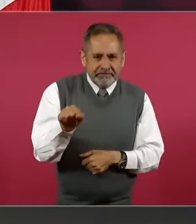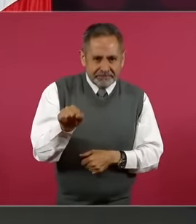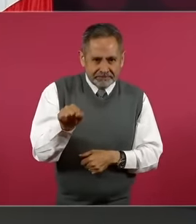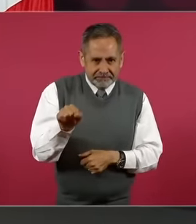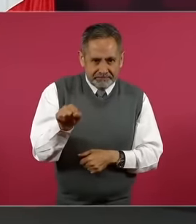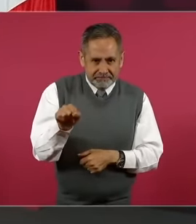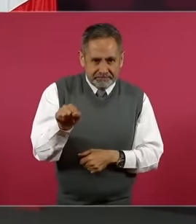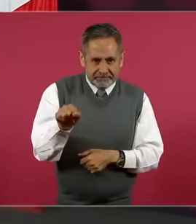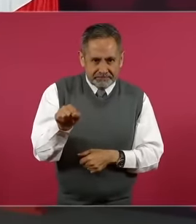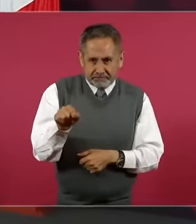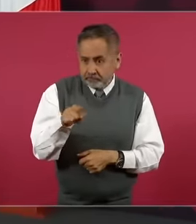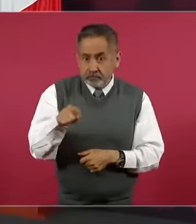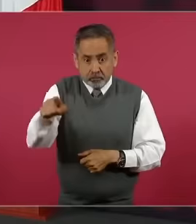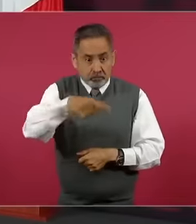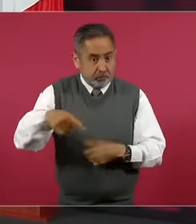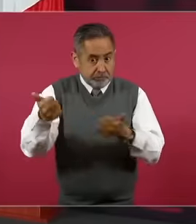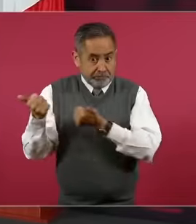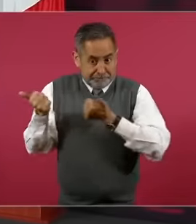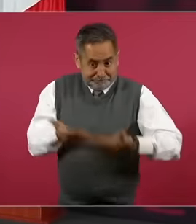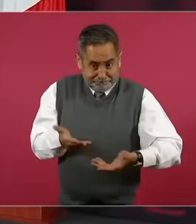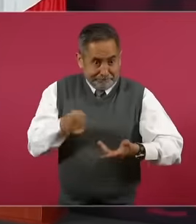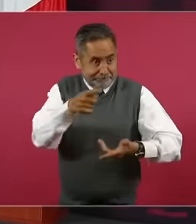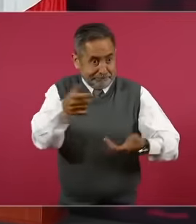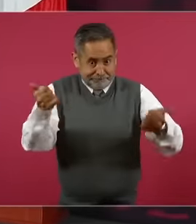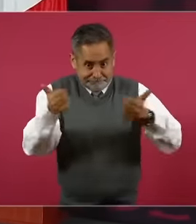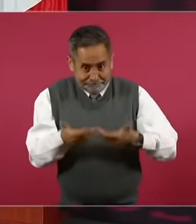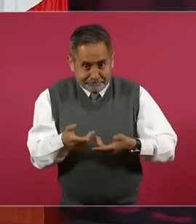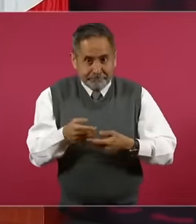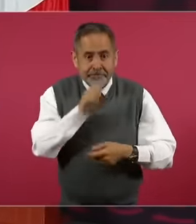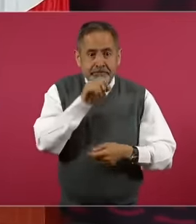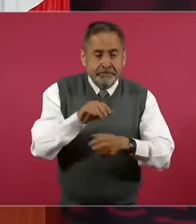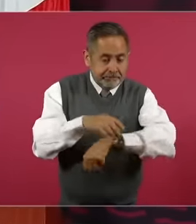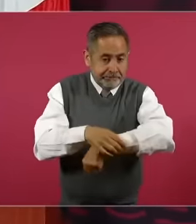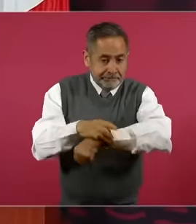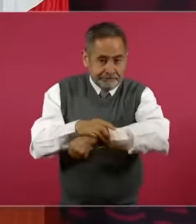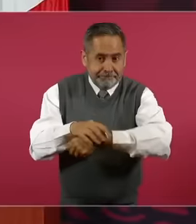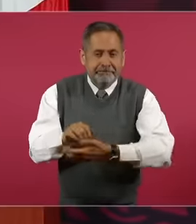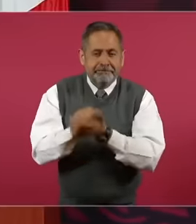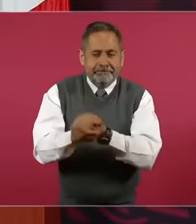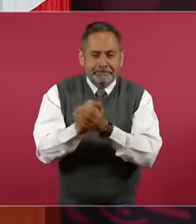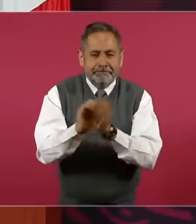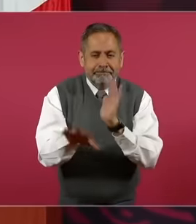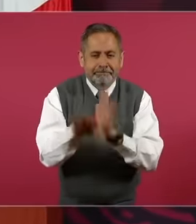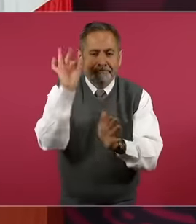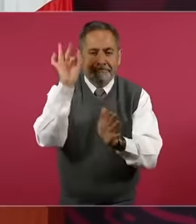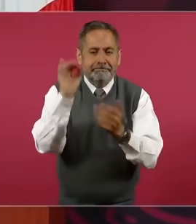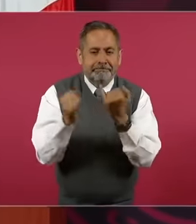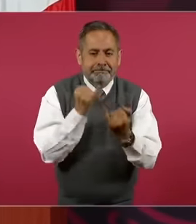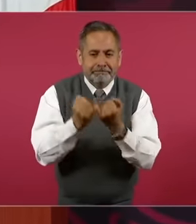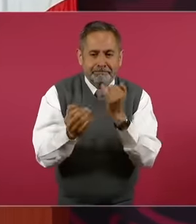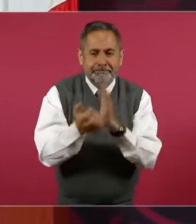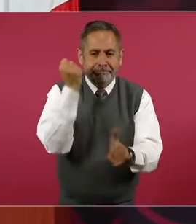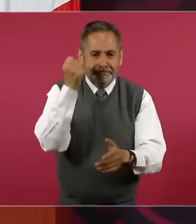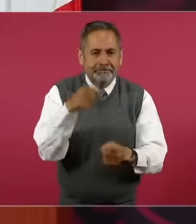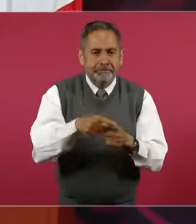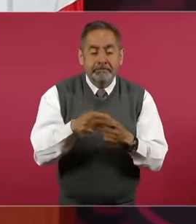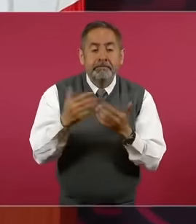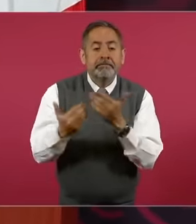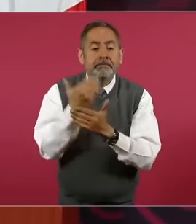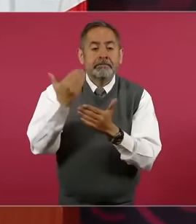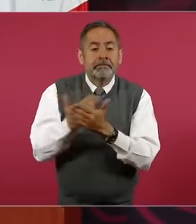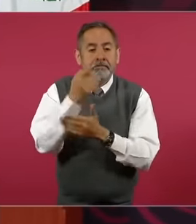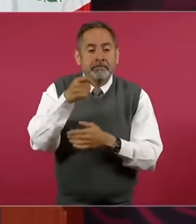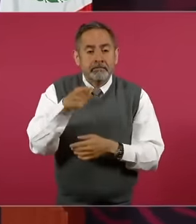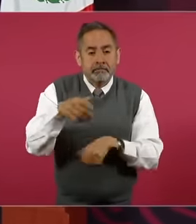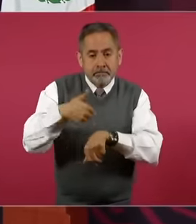que van a ofrecer ustedes, ¿no? Vamos a rifar ese día. En la mañana les van a dar